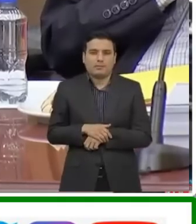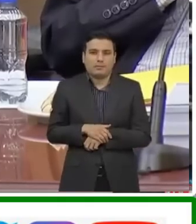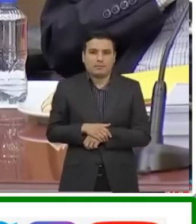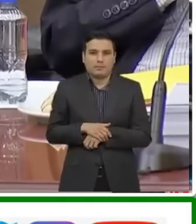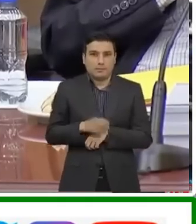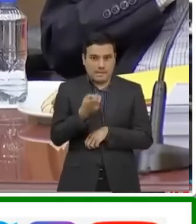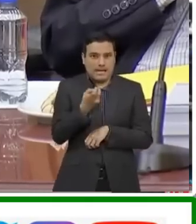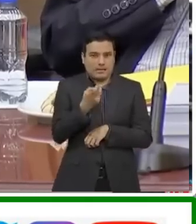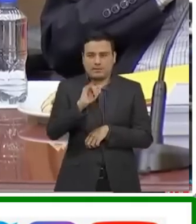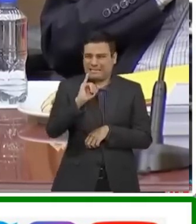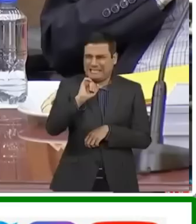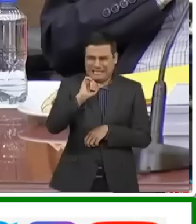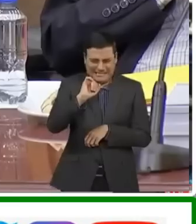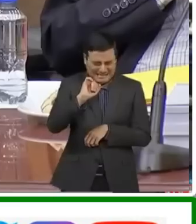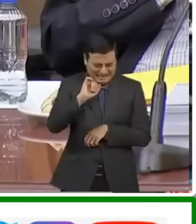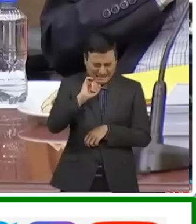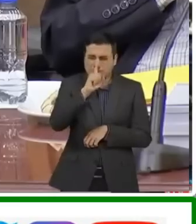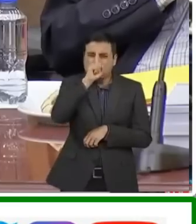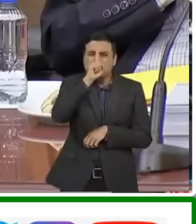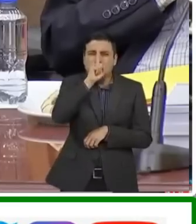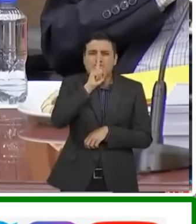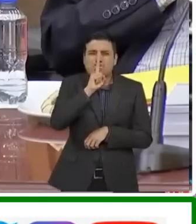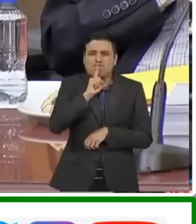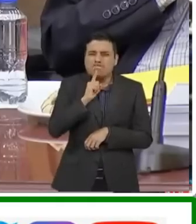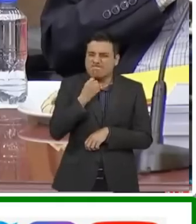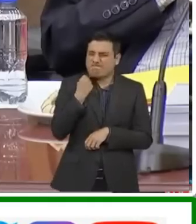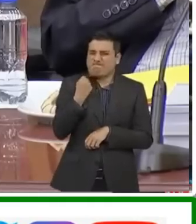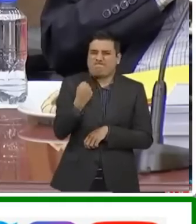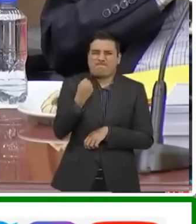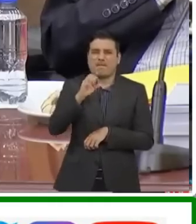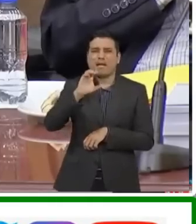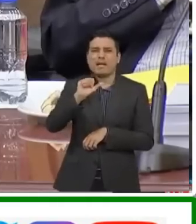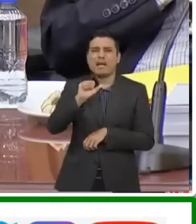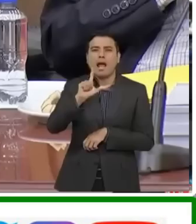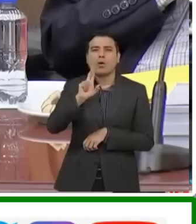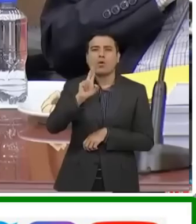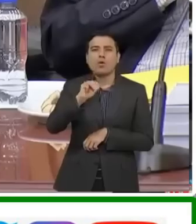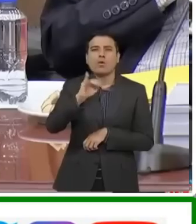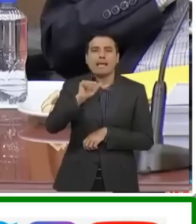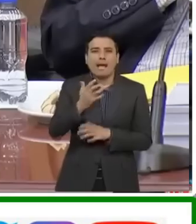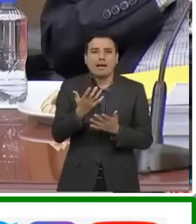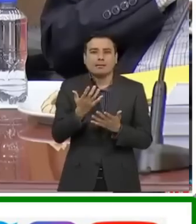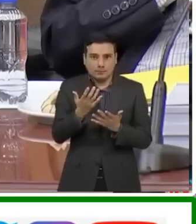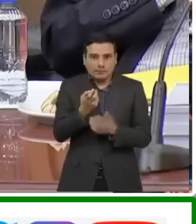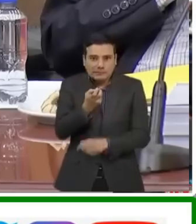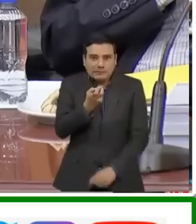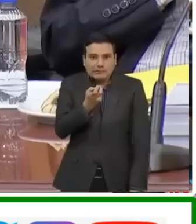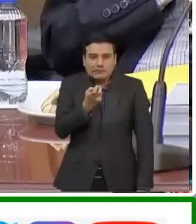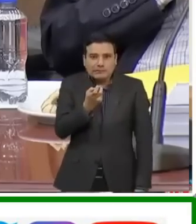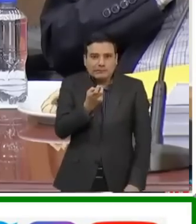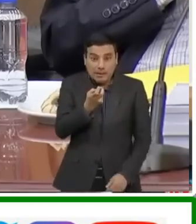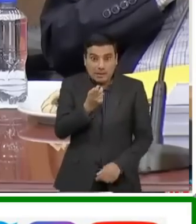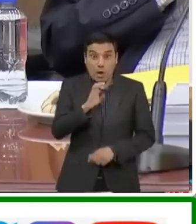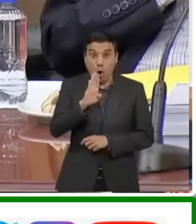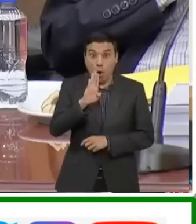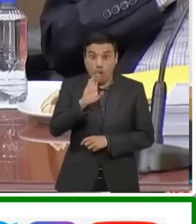sí es una clara calumnia. El punto habla precisamente de calumnias y este no es un